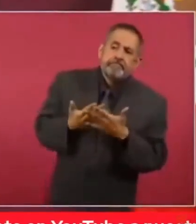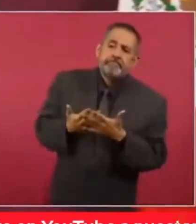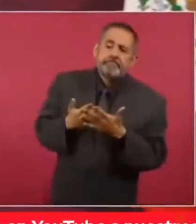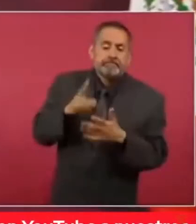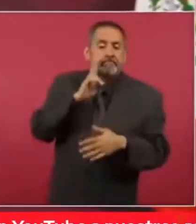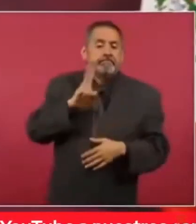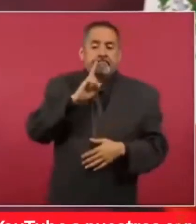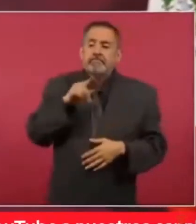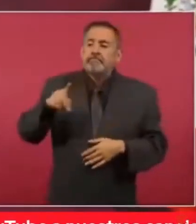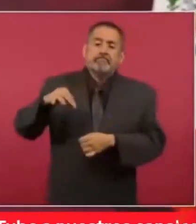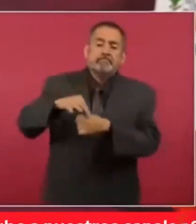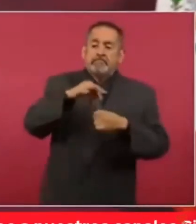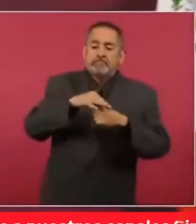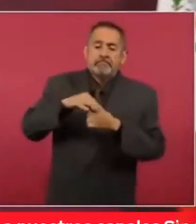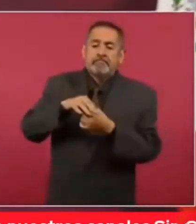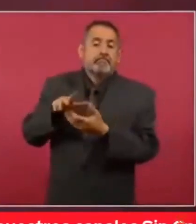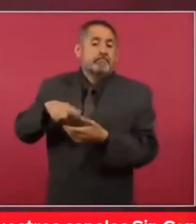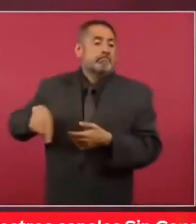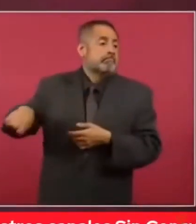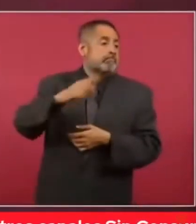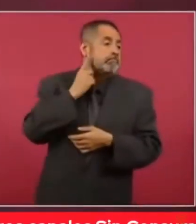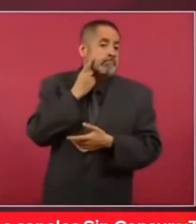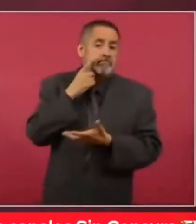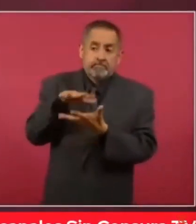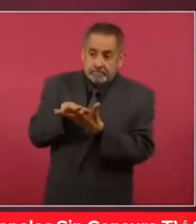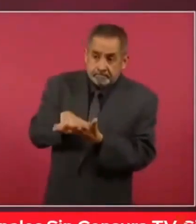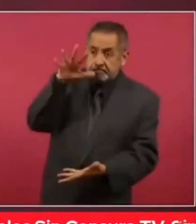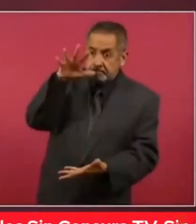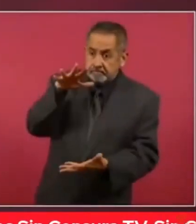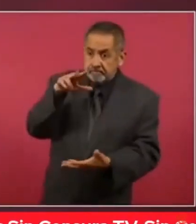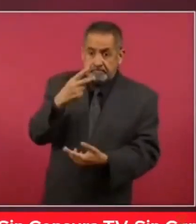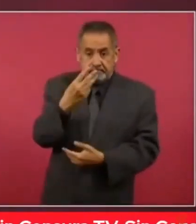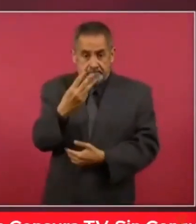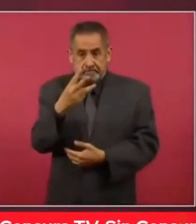tener la mayoría